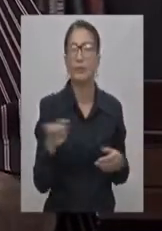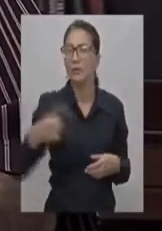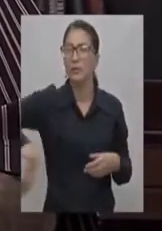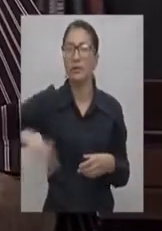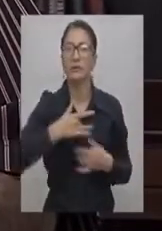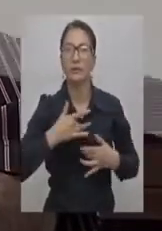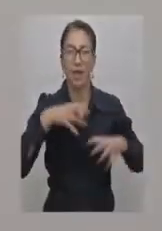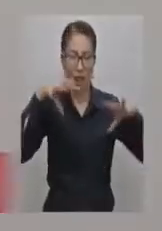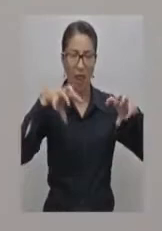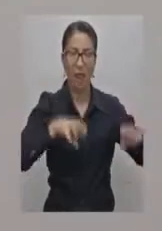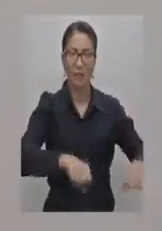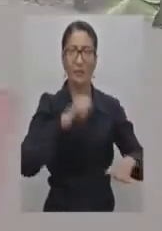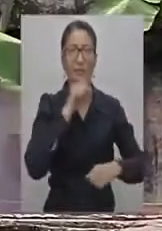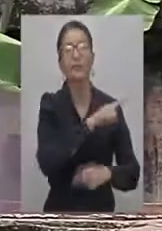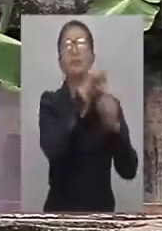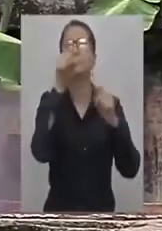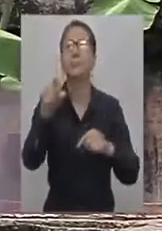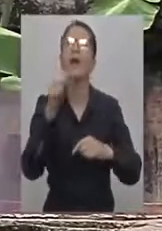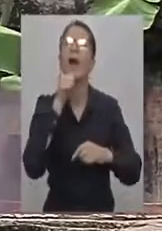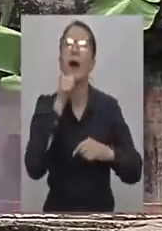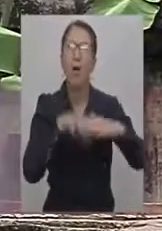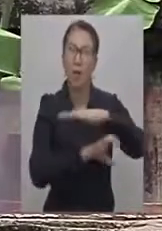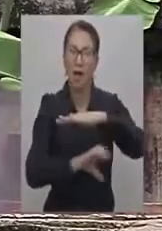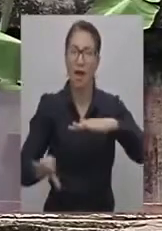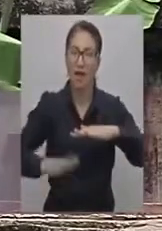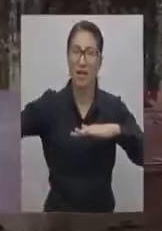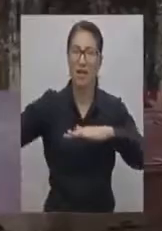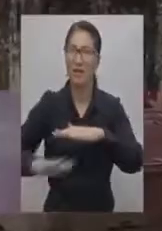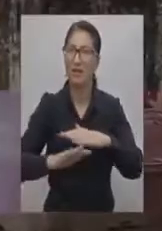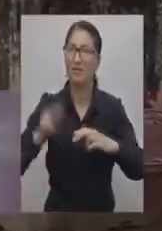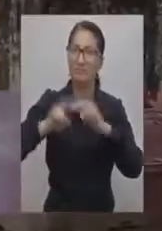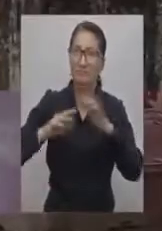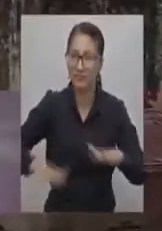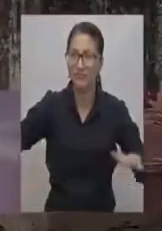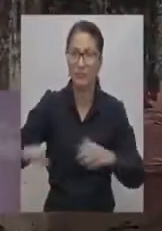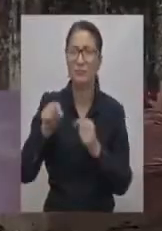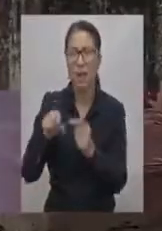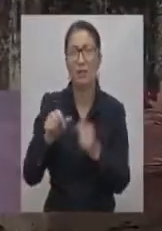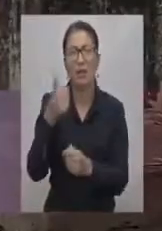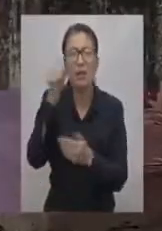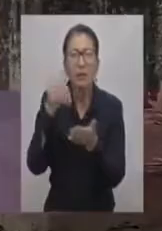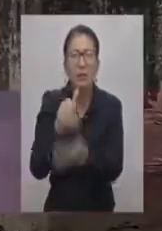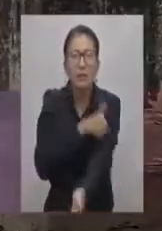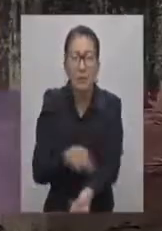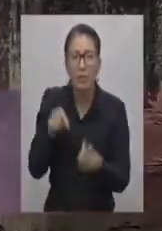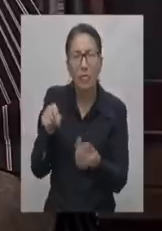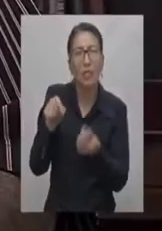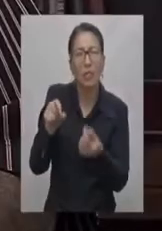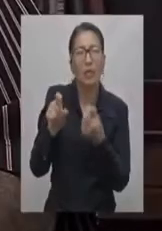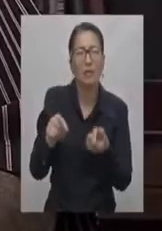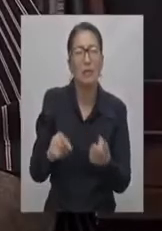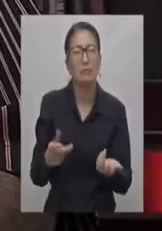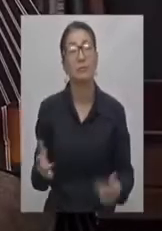salud en el departamento de Arauca. La planta de potabilización del acueducto, a la que se le han invertido más de 10 mil millones de pesos.